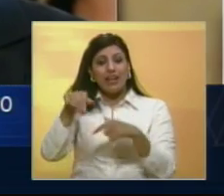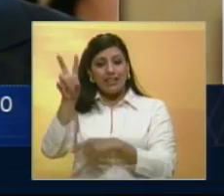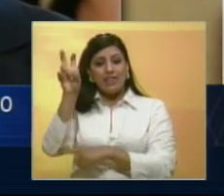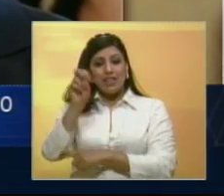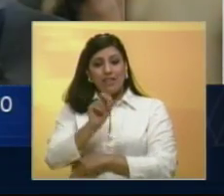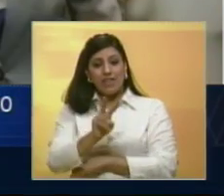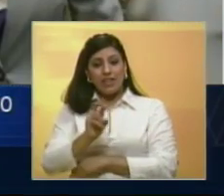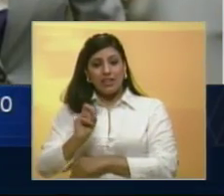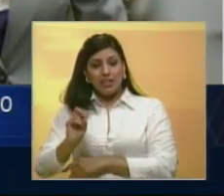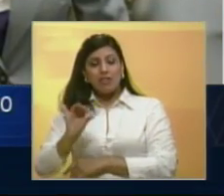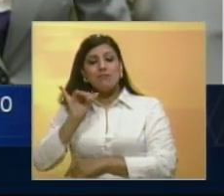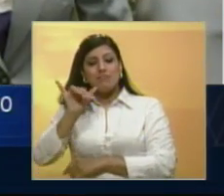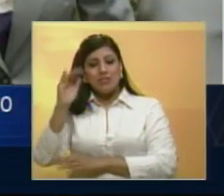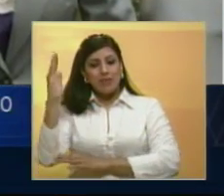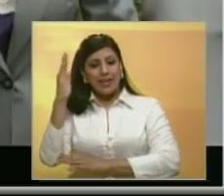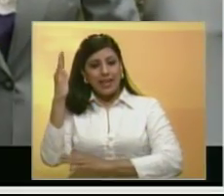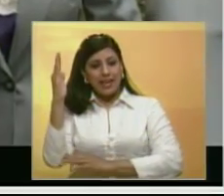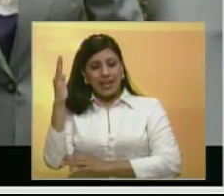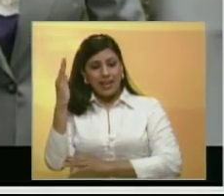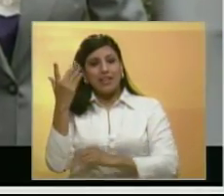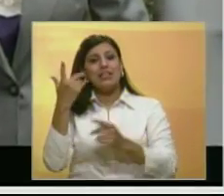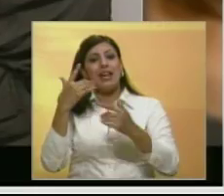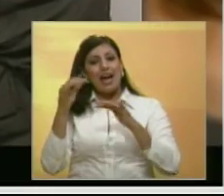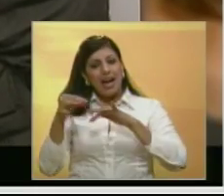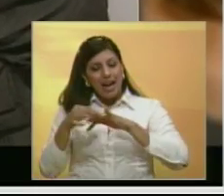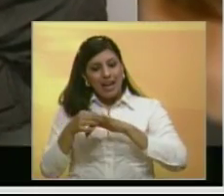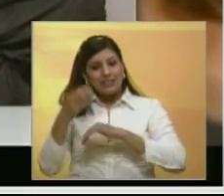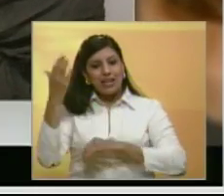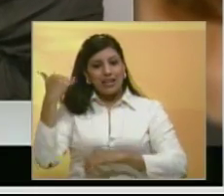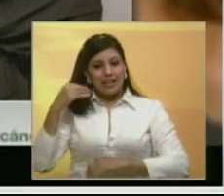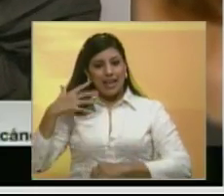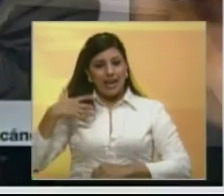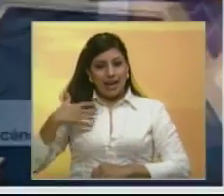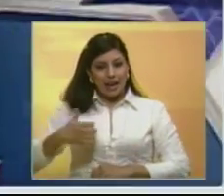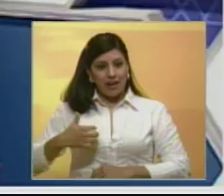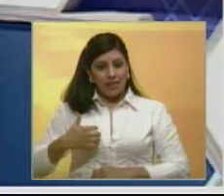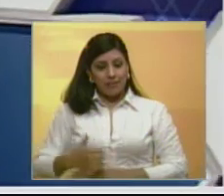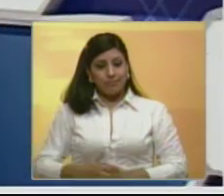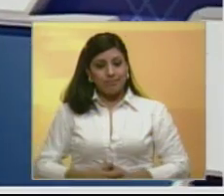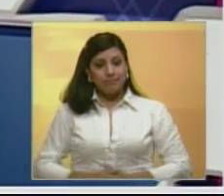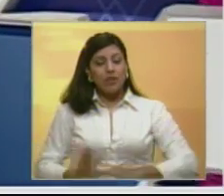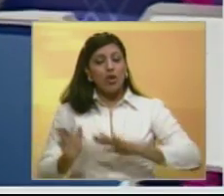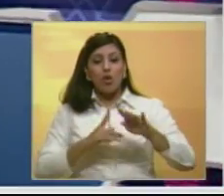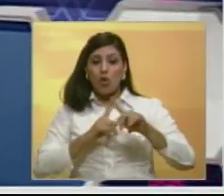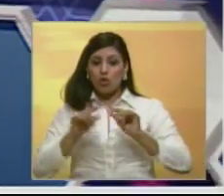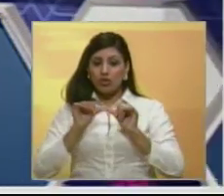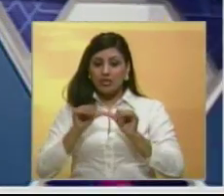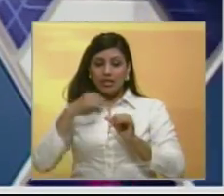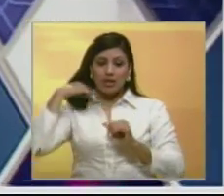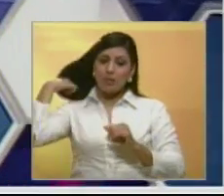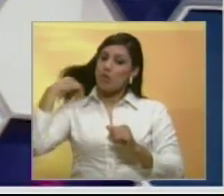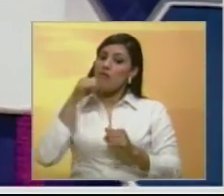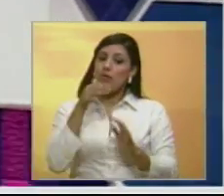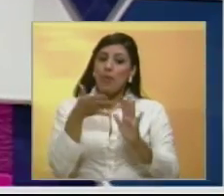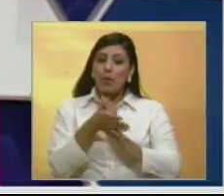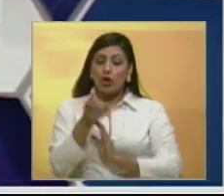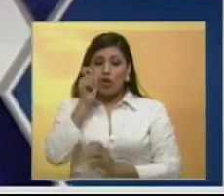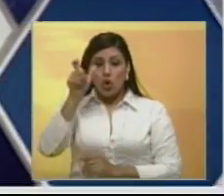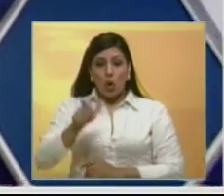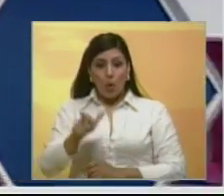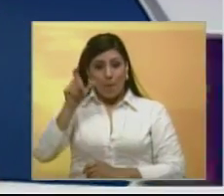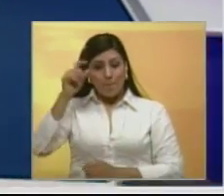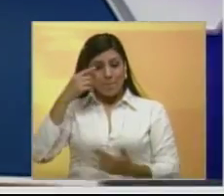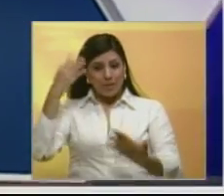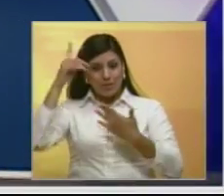viernes 22 en la misma iglesia en la que se casaron en Canadá. Y seguimos informando porque Cristiano Ronaldo y